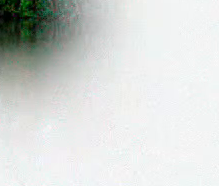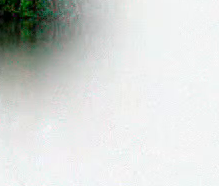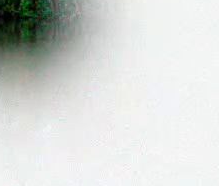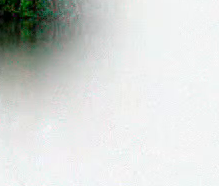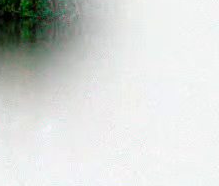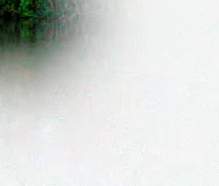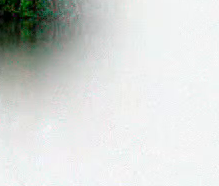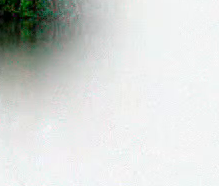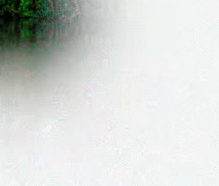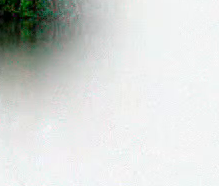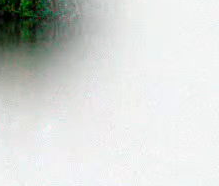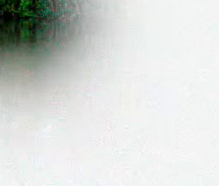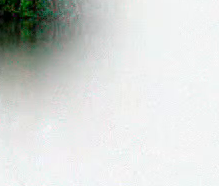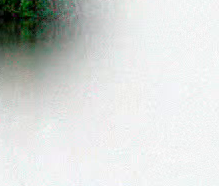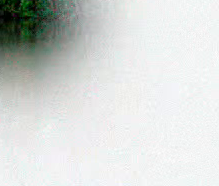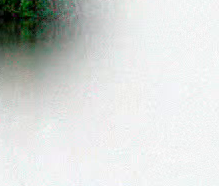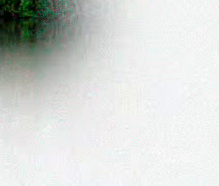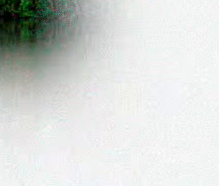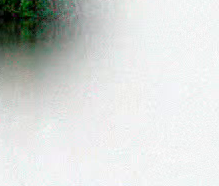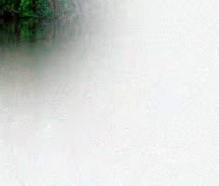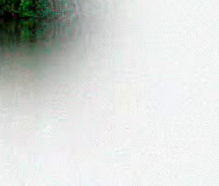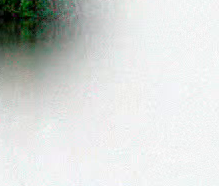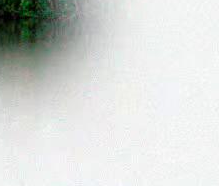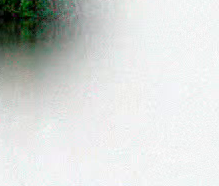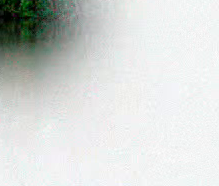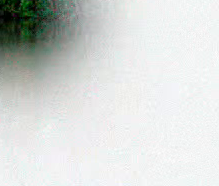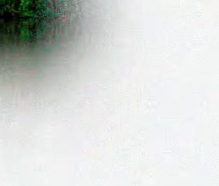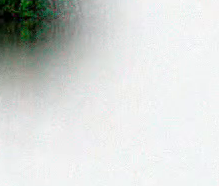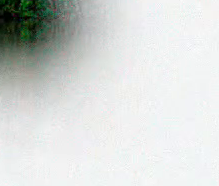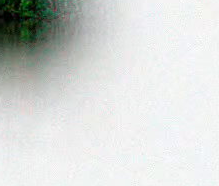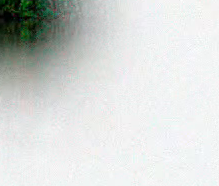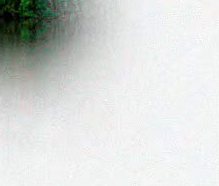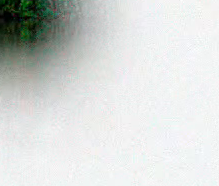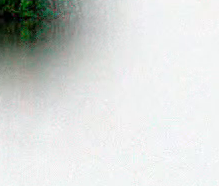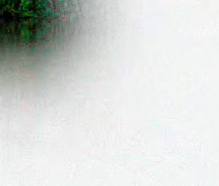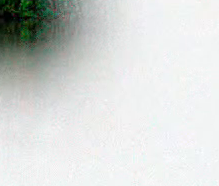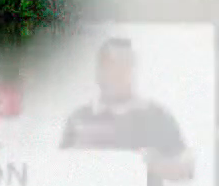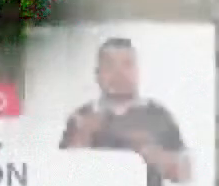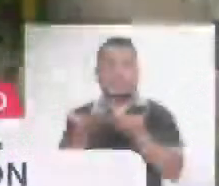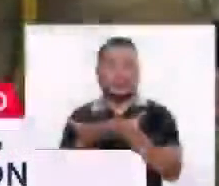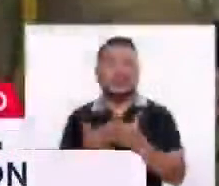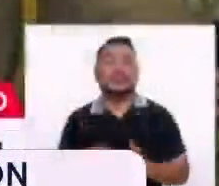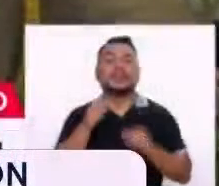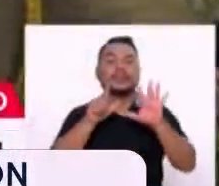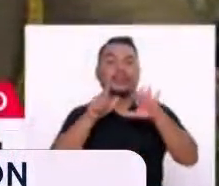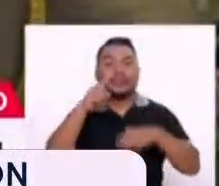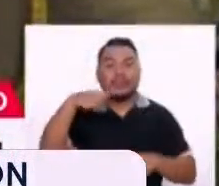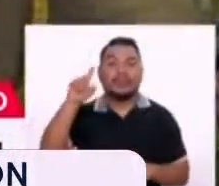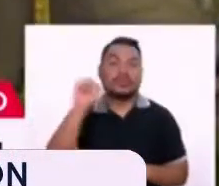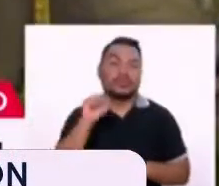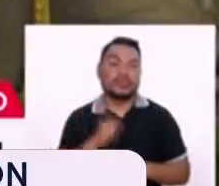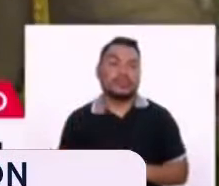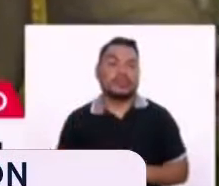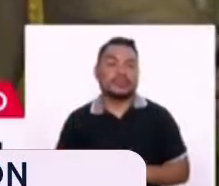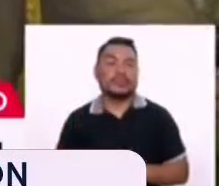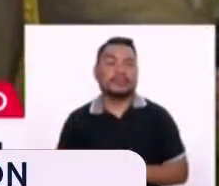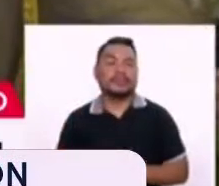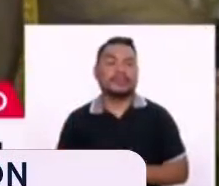y esto ha significado comprometer más o menos 7 millones de soles.